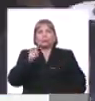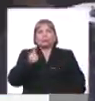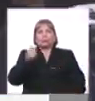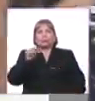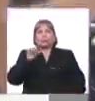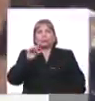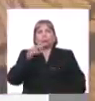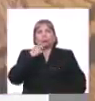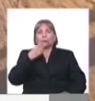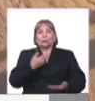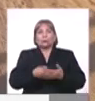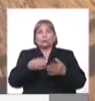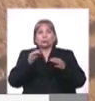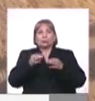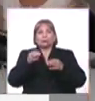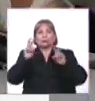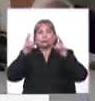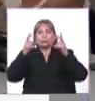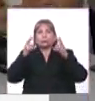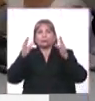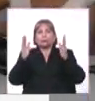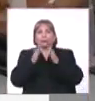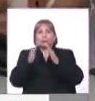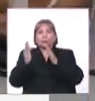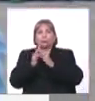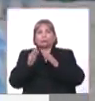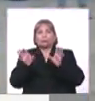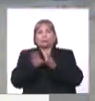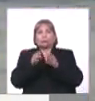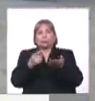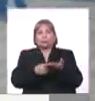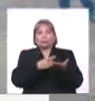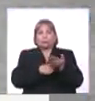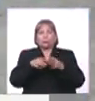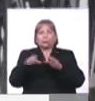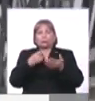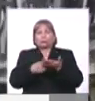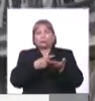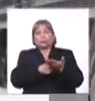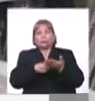informó que solicitó un pleno temático de vivienda y construcción para que se